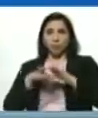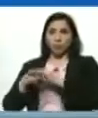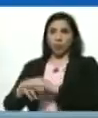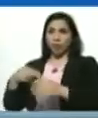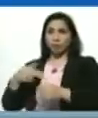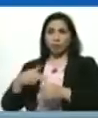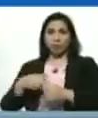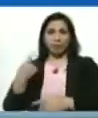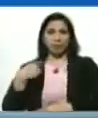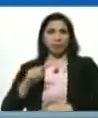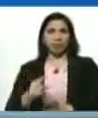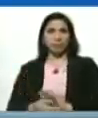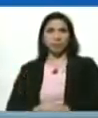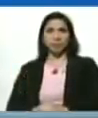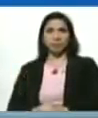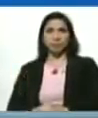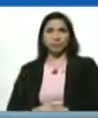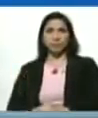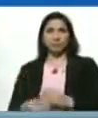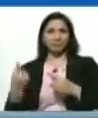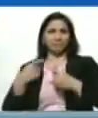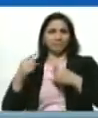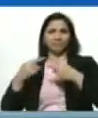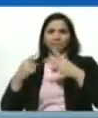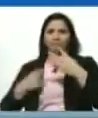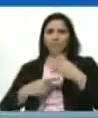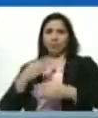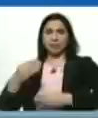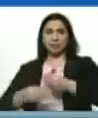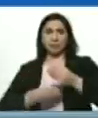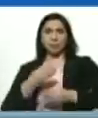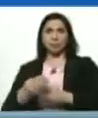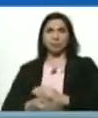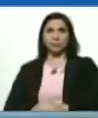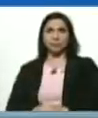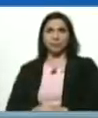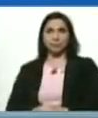teníamos y otras cosas que hacemos